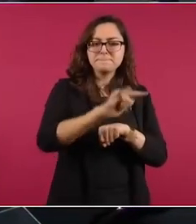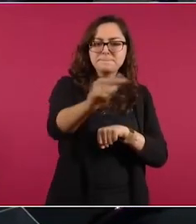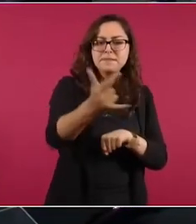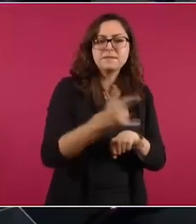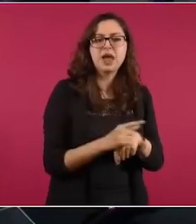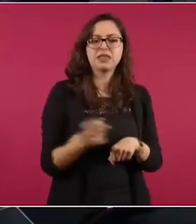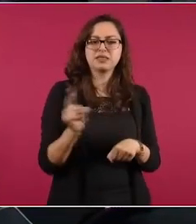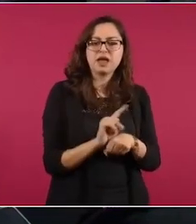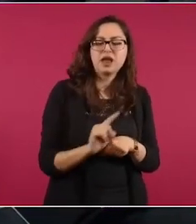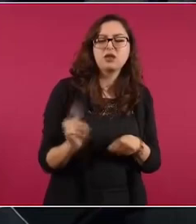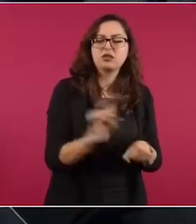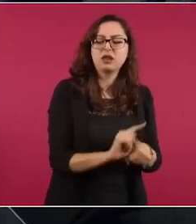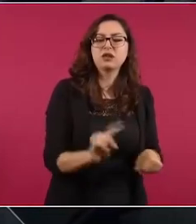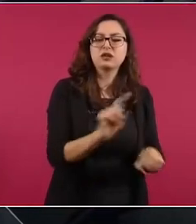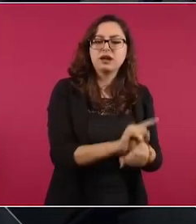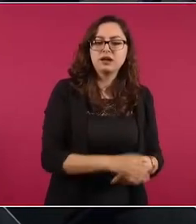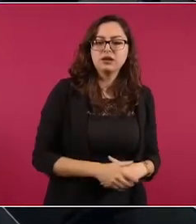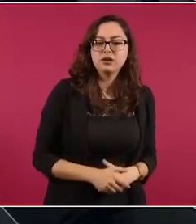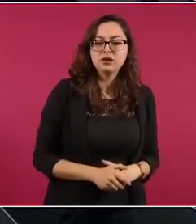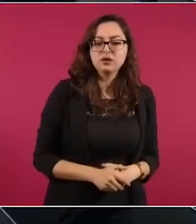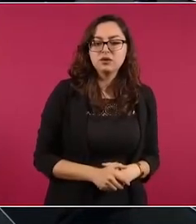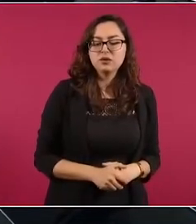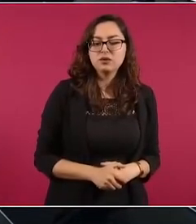Diarias. 50